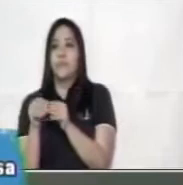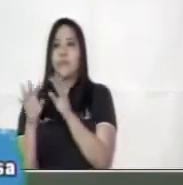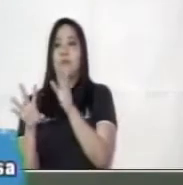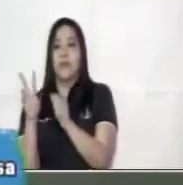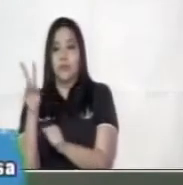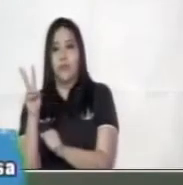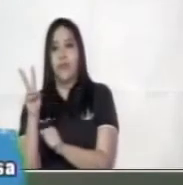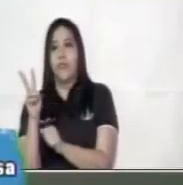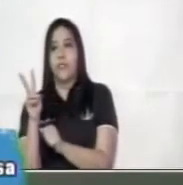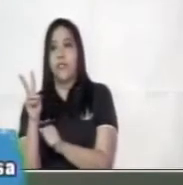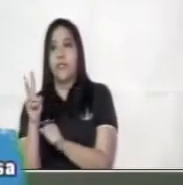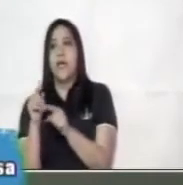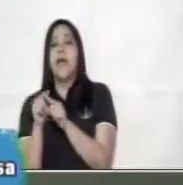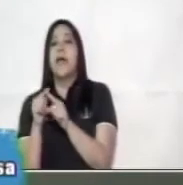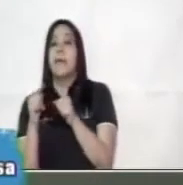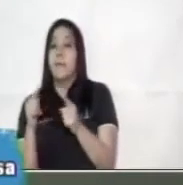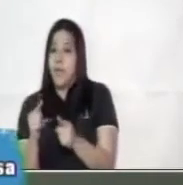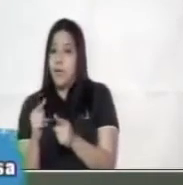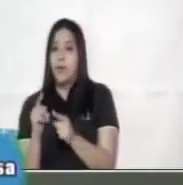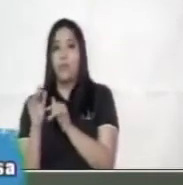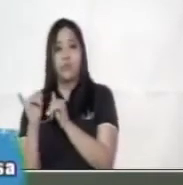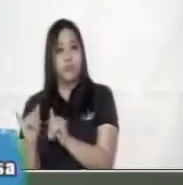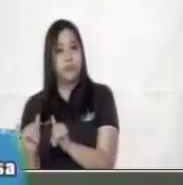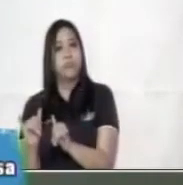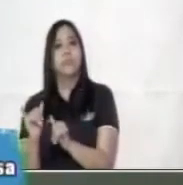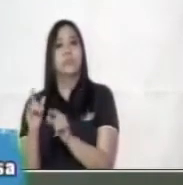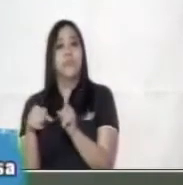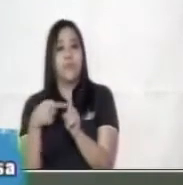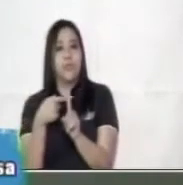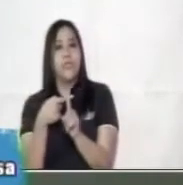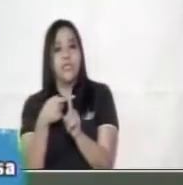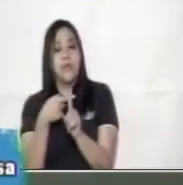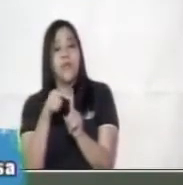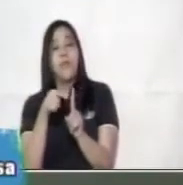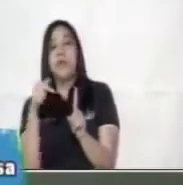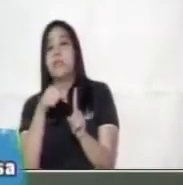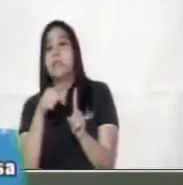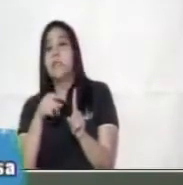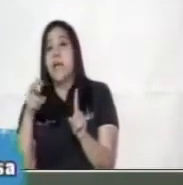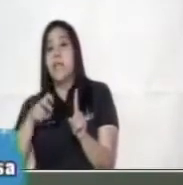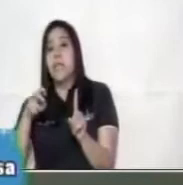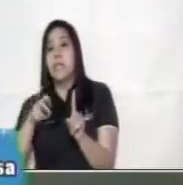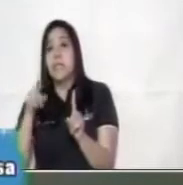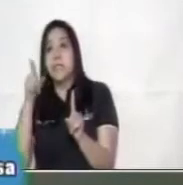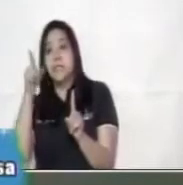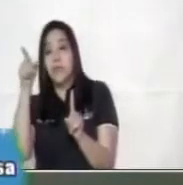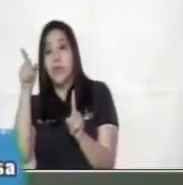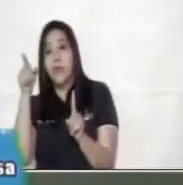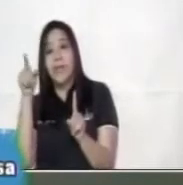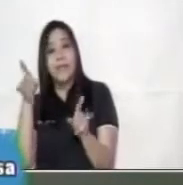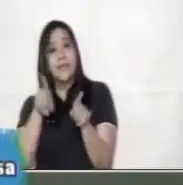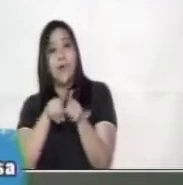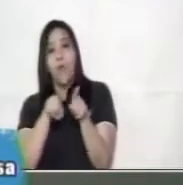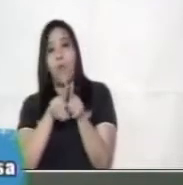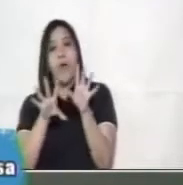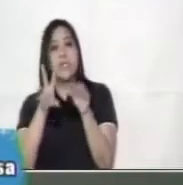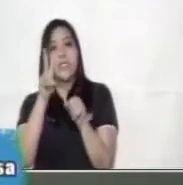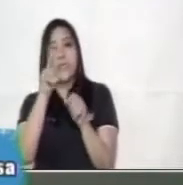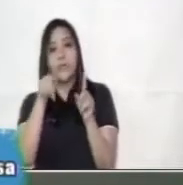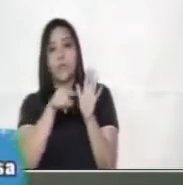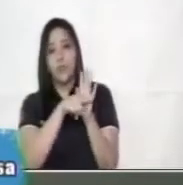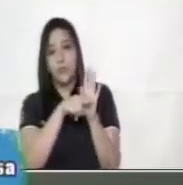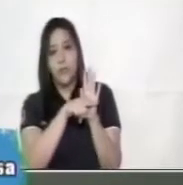12. Pero estoy dejándolo positivo porque necesito que el valor de mi constante de proporcionalidad sea